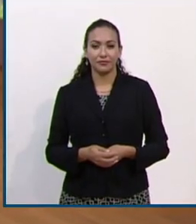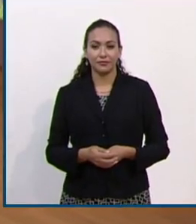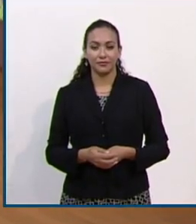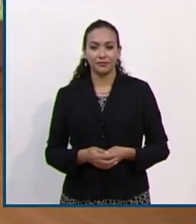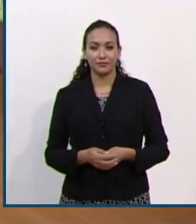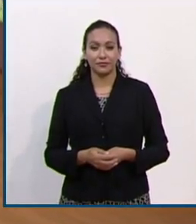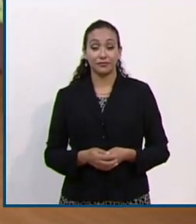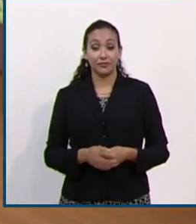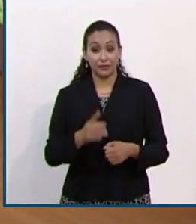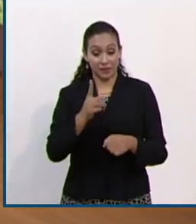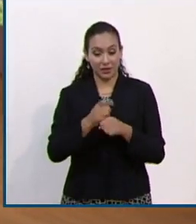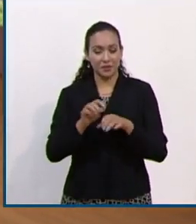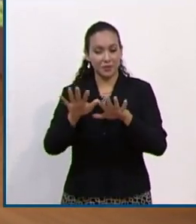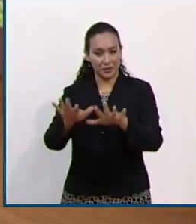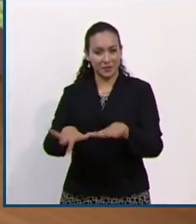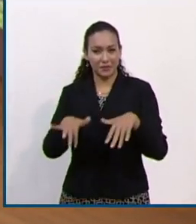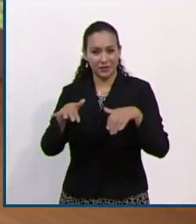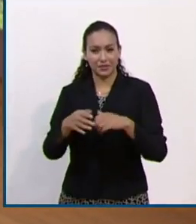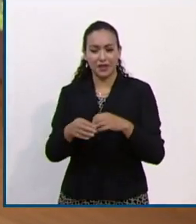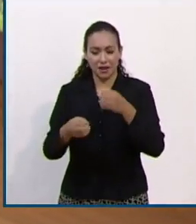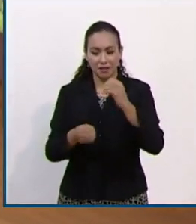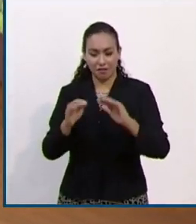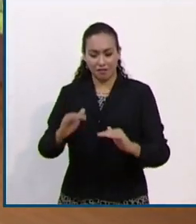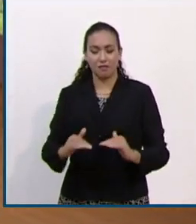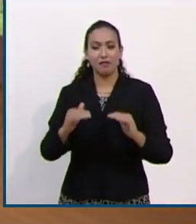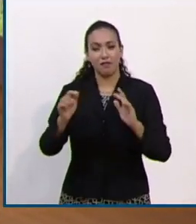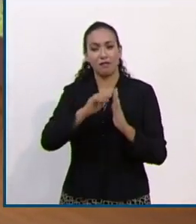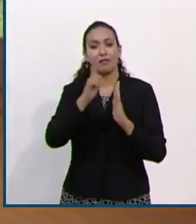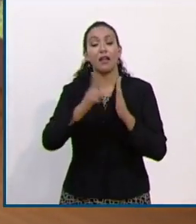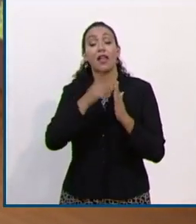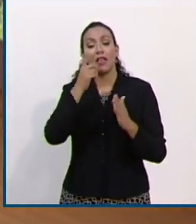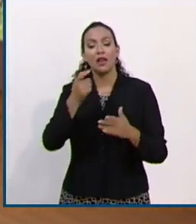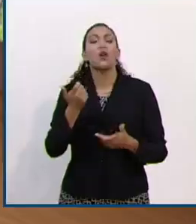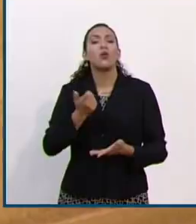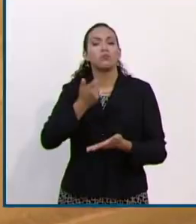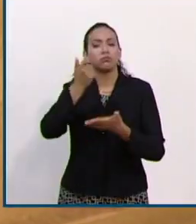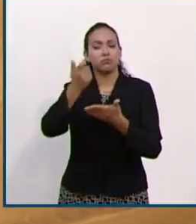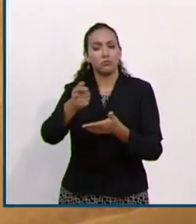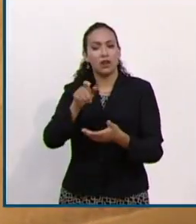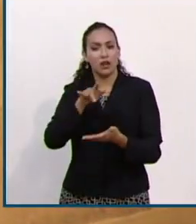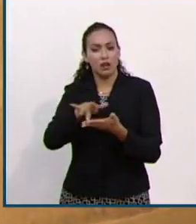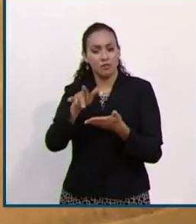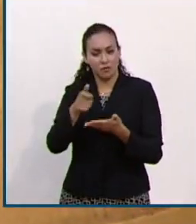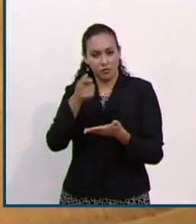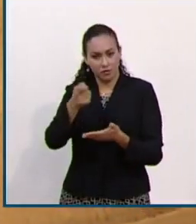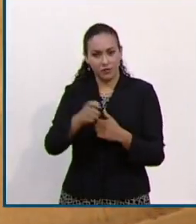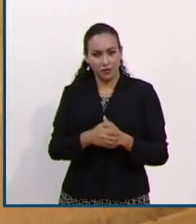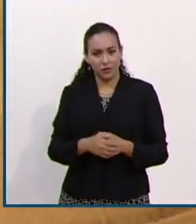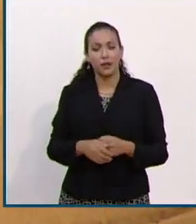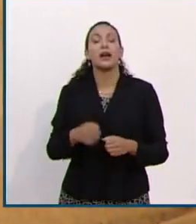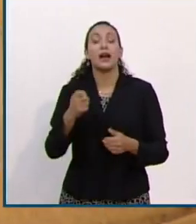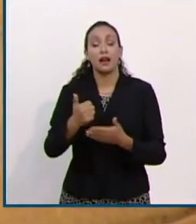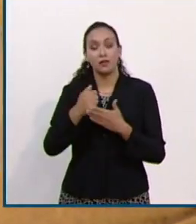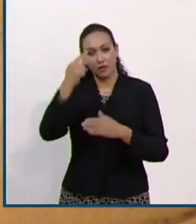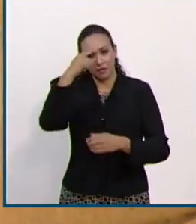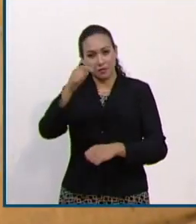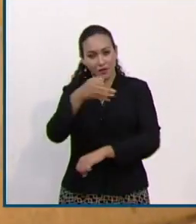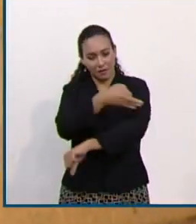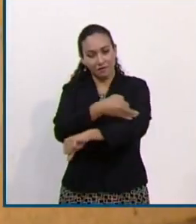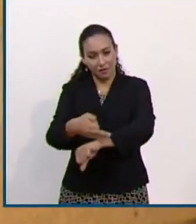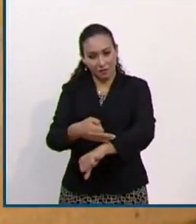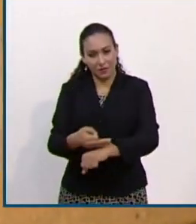Y la primera sala de la Corte estableció que la compensación económica es un mecanismo resarcitorio en el ámbito familiar para